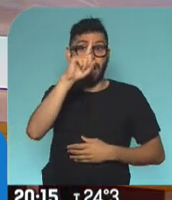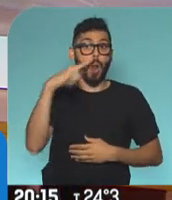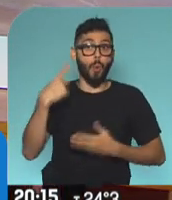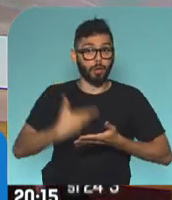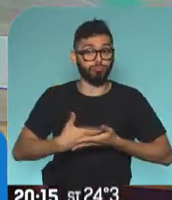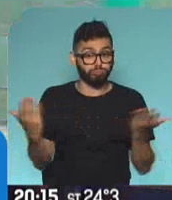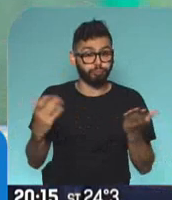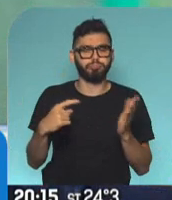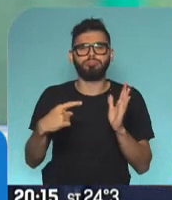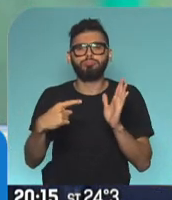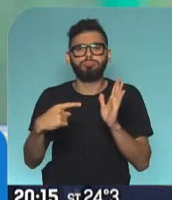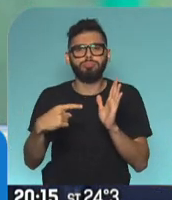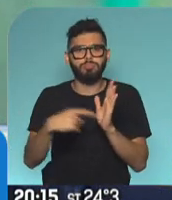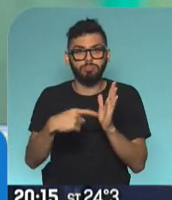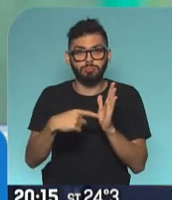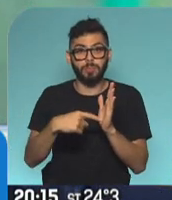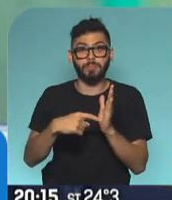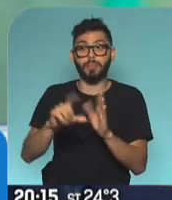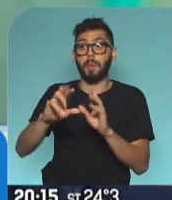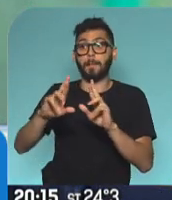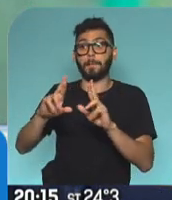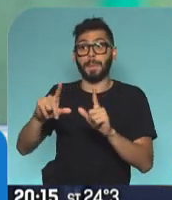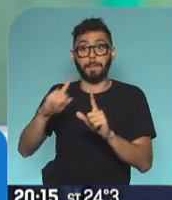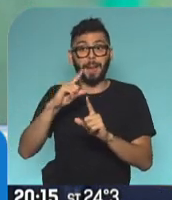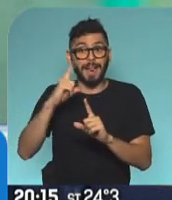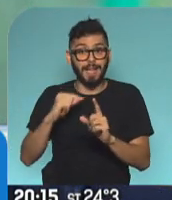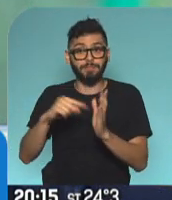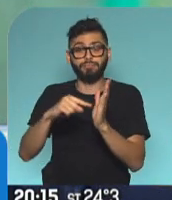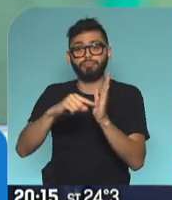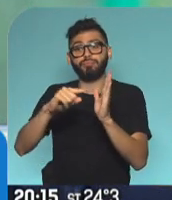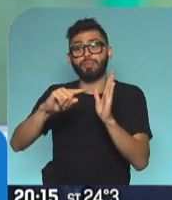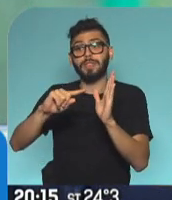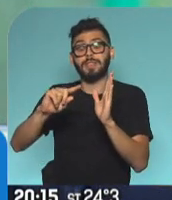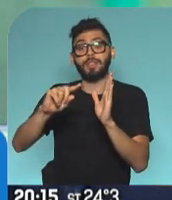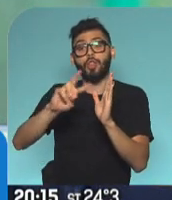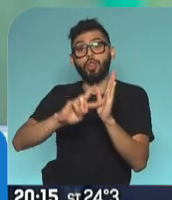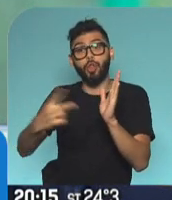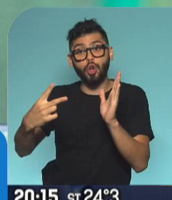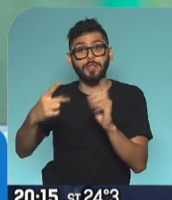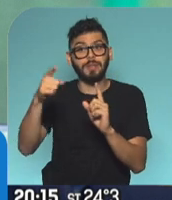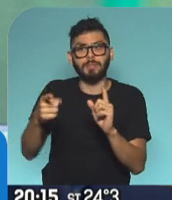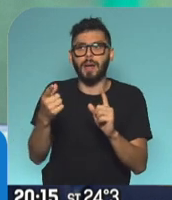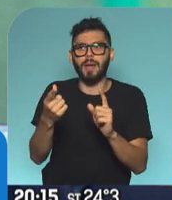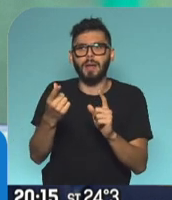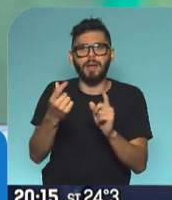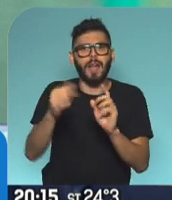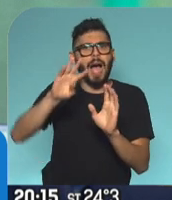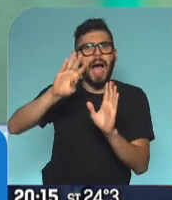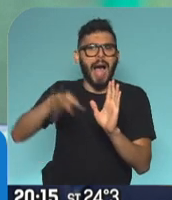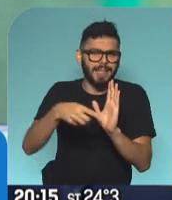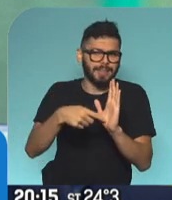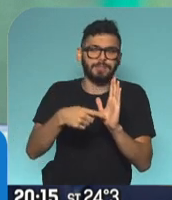fernández cuyo capítulo 2 que habla de la transferencia de ingresos es un capítulo que instrumenta anses a partir